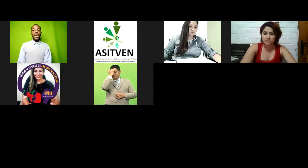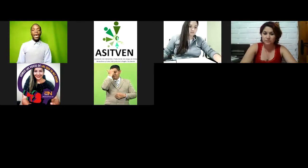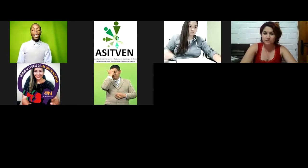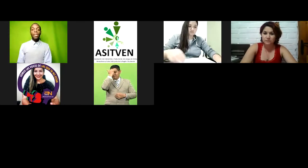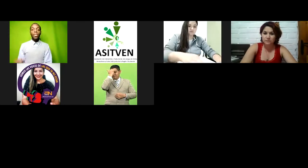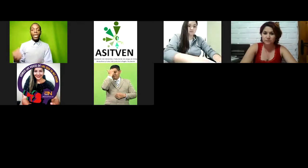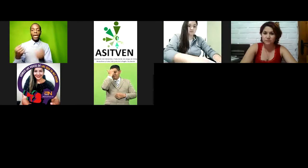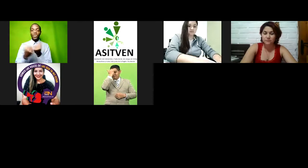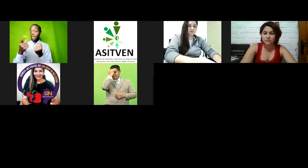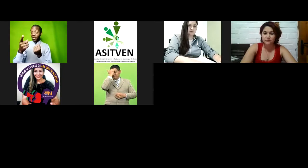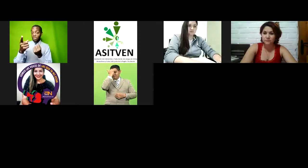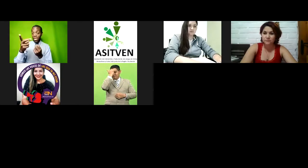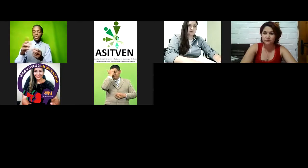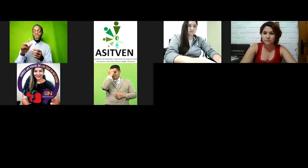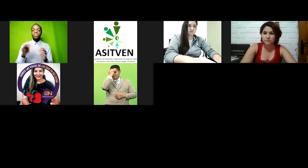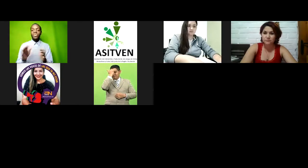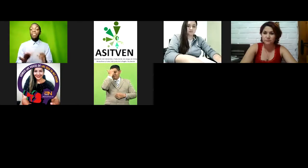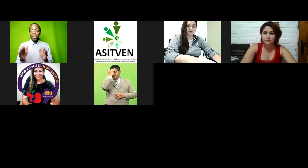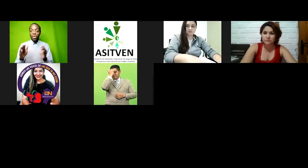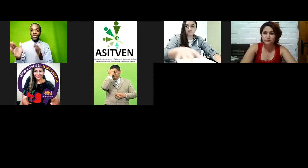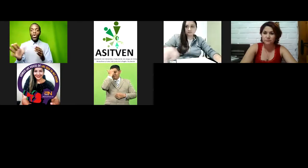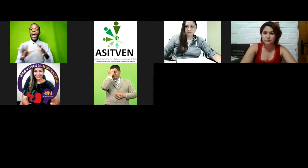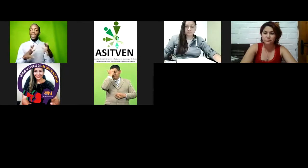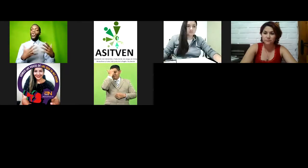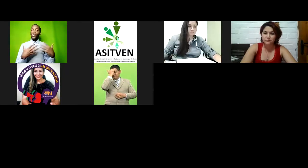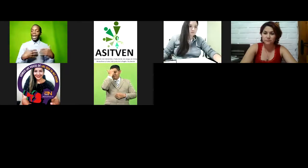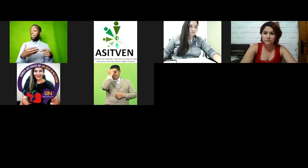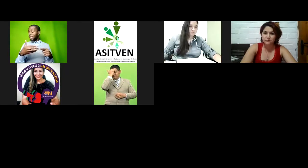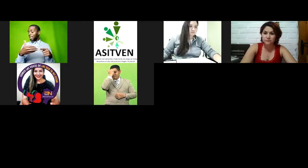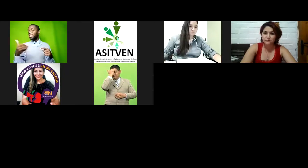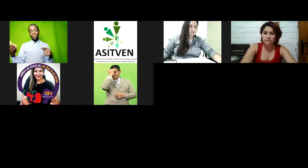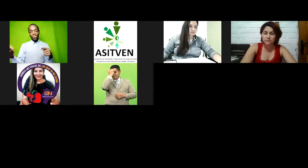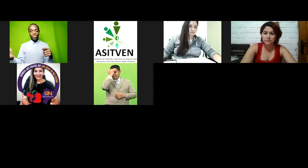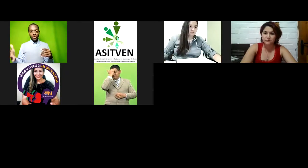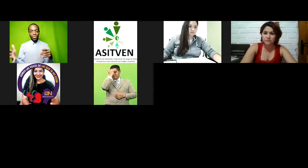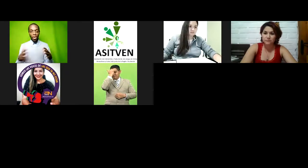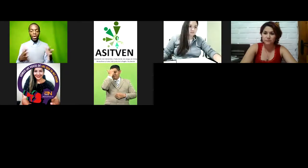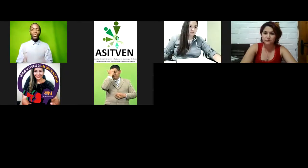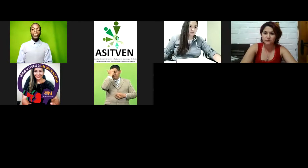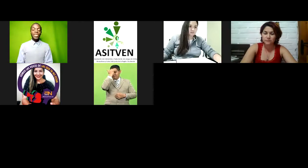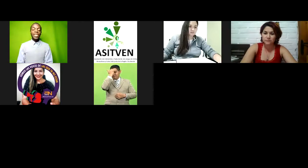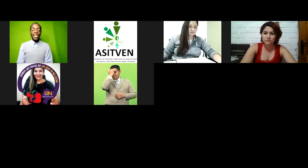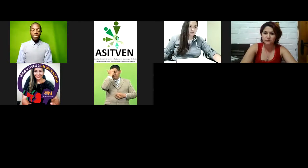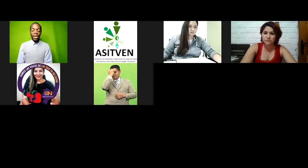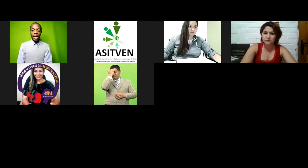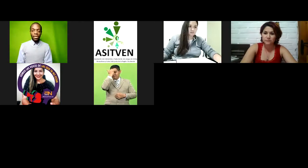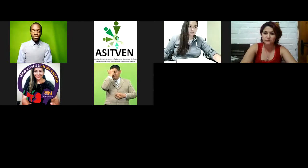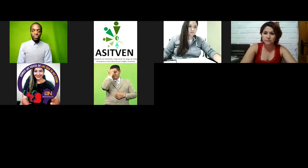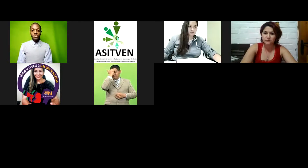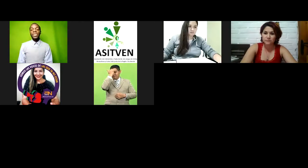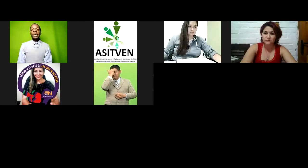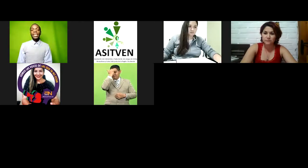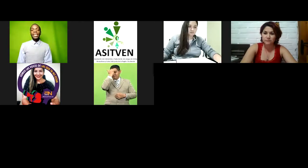que va a apoyarnos también, tú también, Jeffer. Pero bueno, todos háganlo con calma, tienen más o menos un suficiente tiempo para